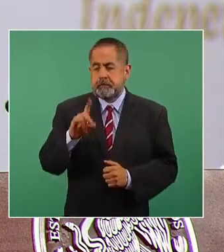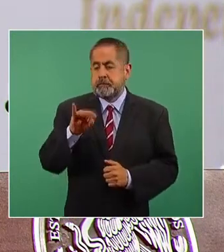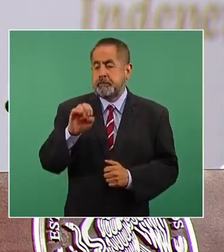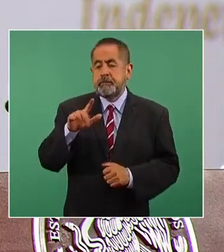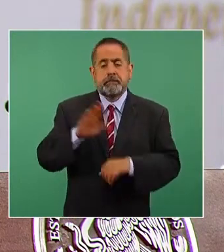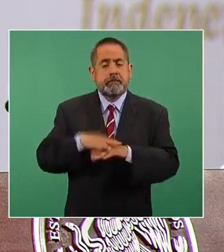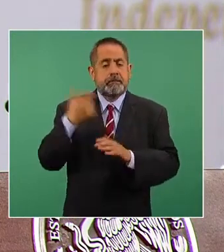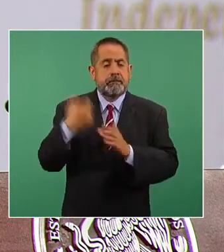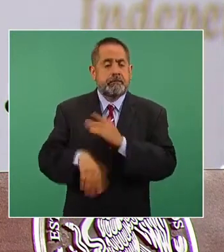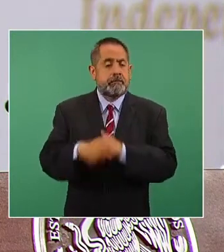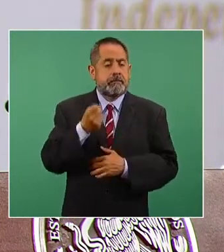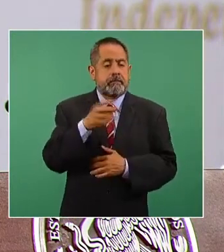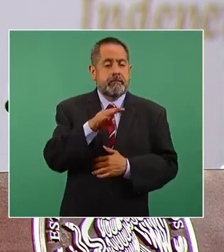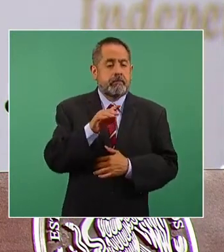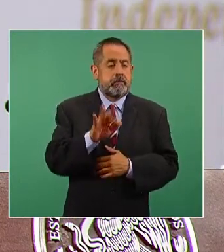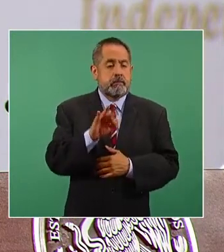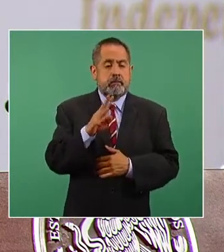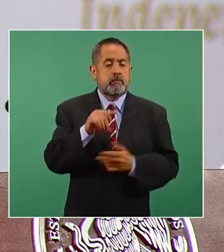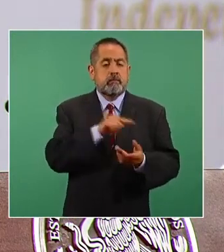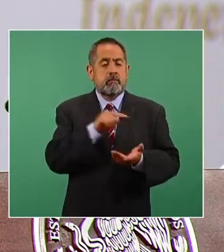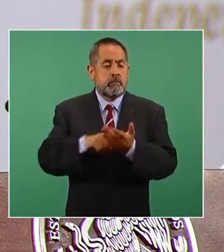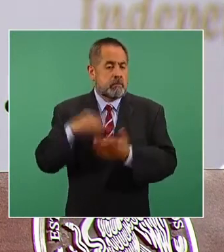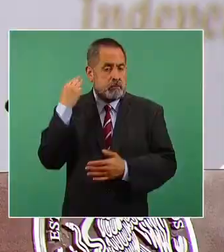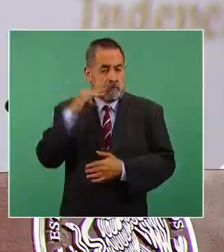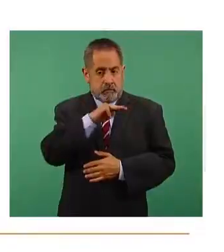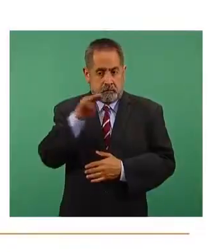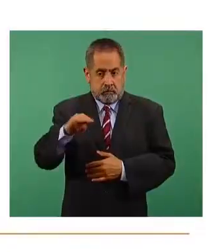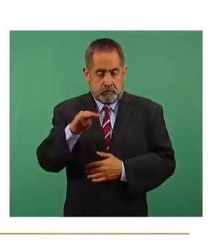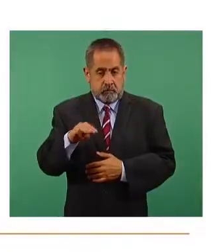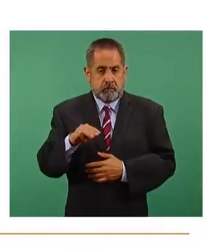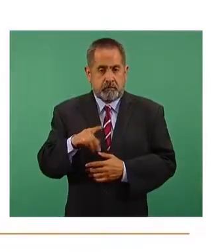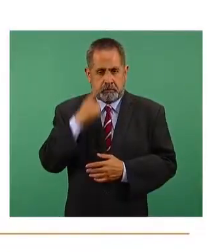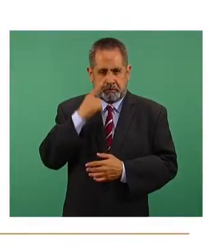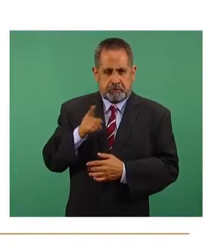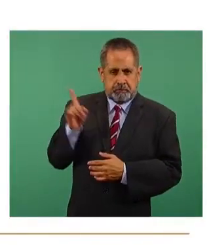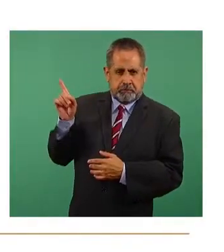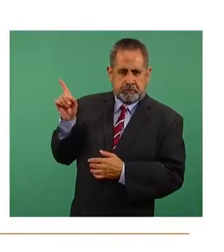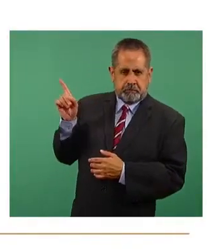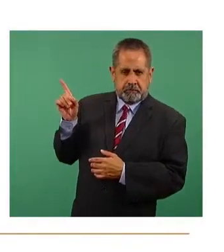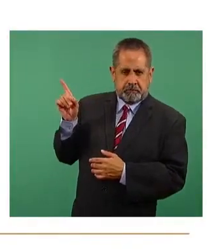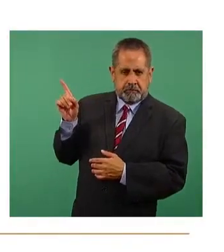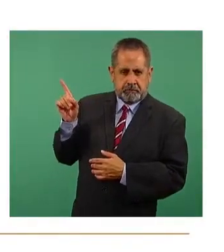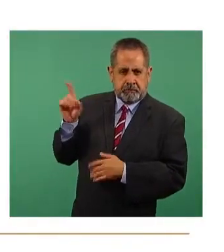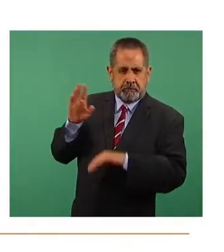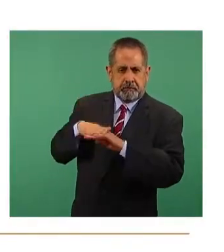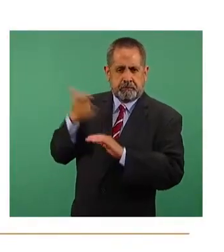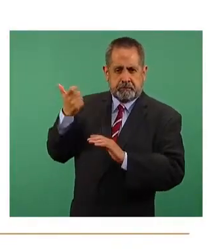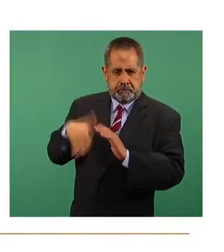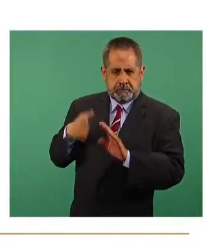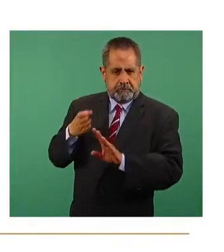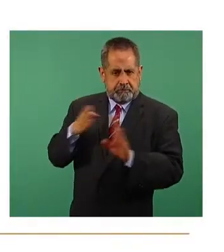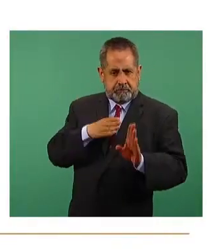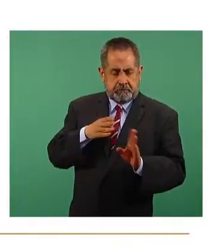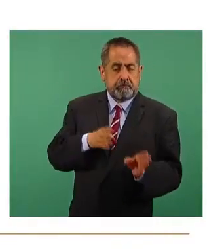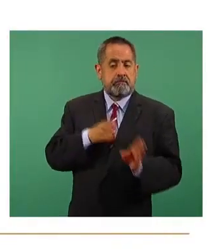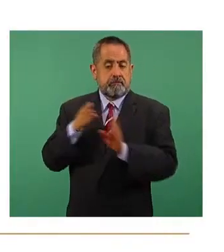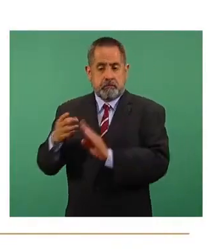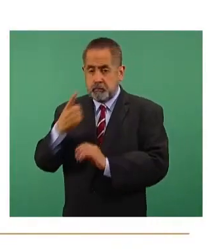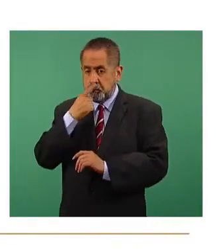barata, 19.44 de Móvil en Morelia, Michoacán, 19.65 de BP en Veracruz. Las más